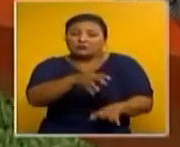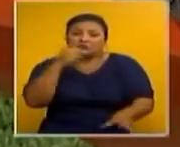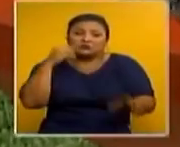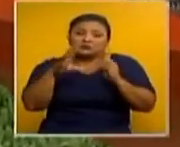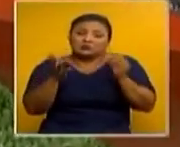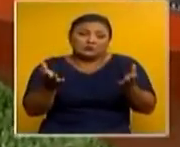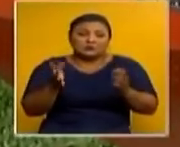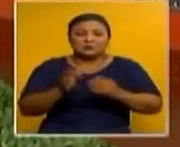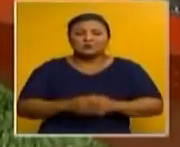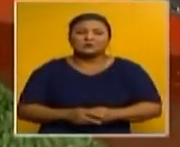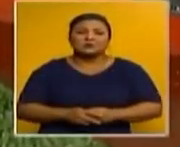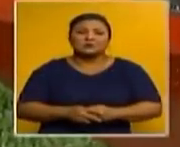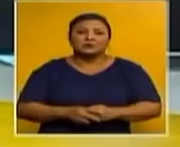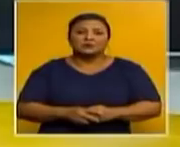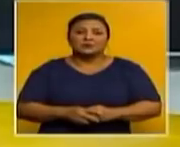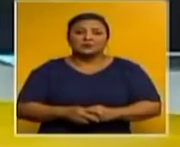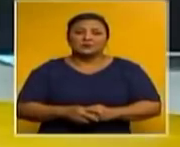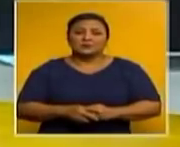Ceballos, Noticiero 1.